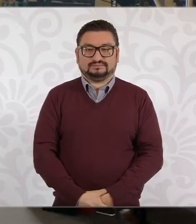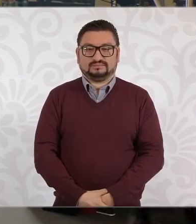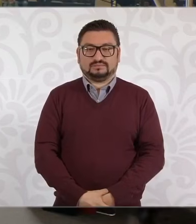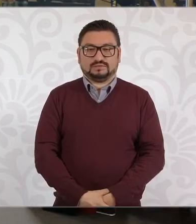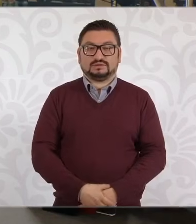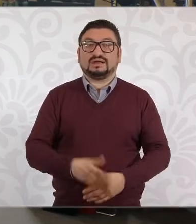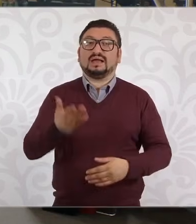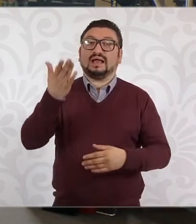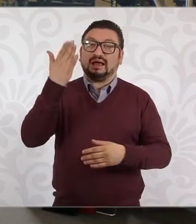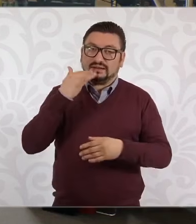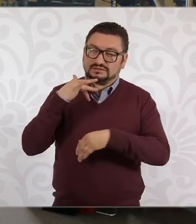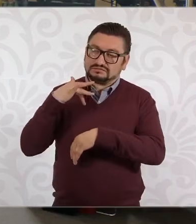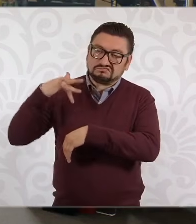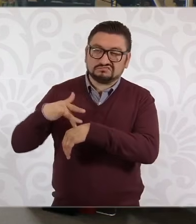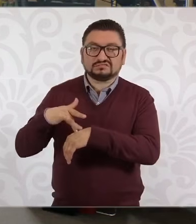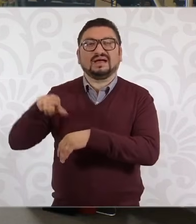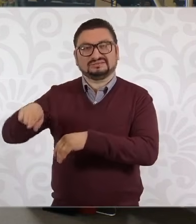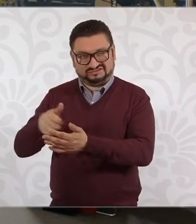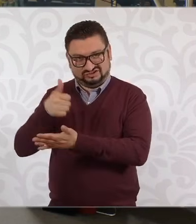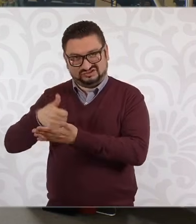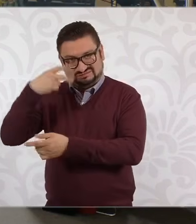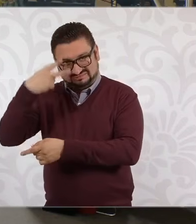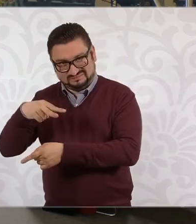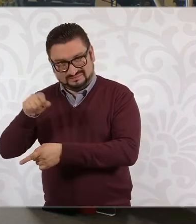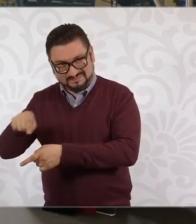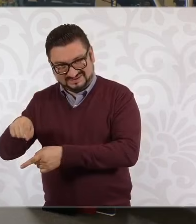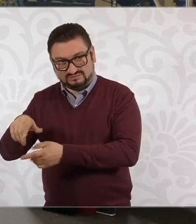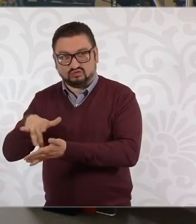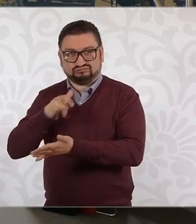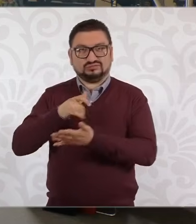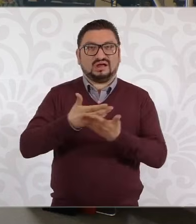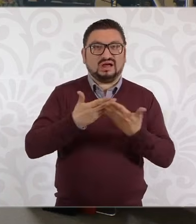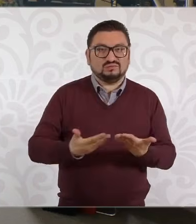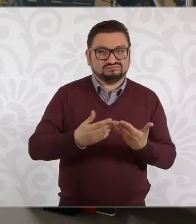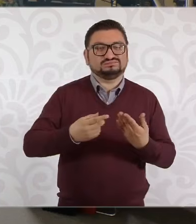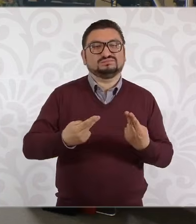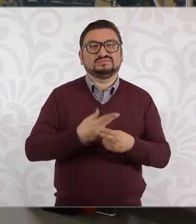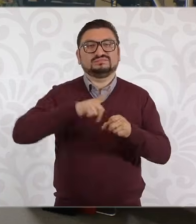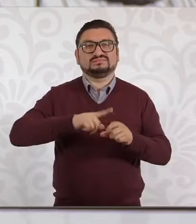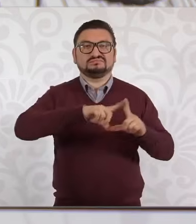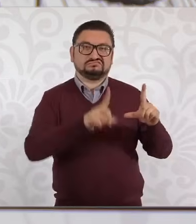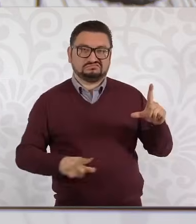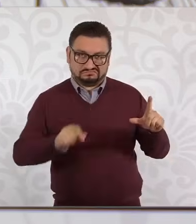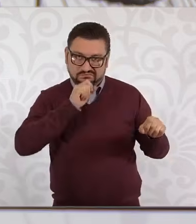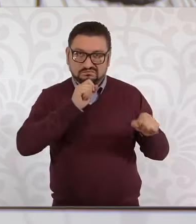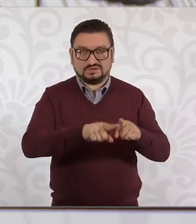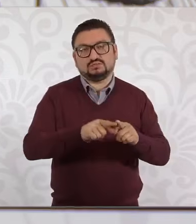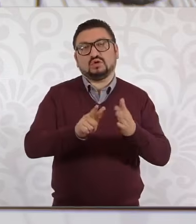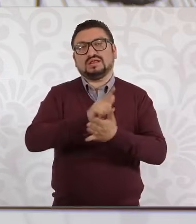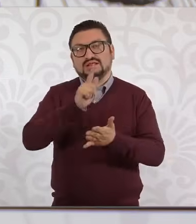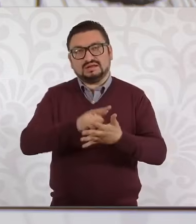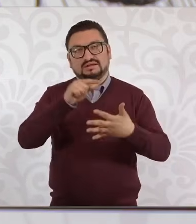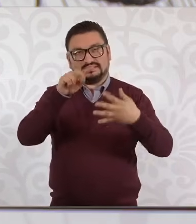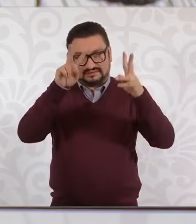Que probamos en la ciudad y que estamos desarrollando a nivel nacional. Igual con otros delitos. Nos